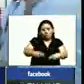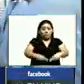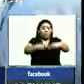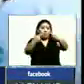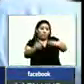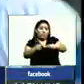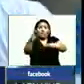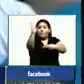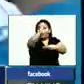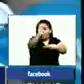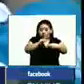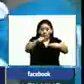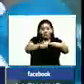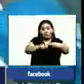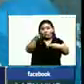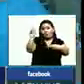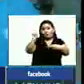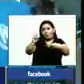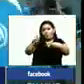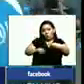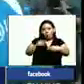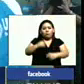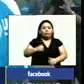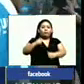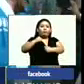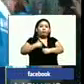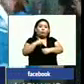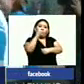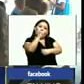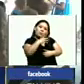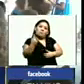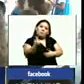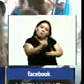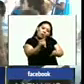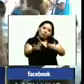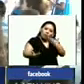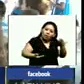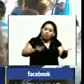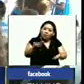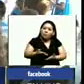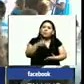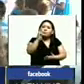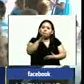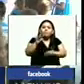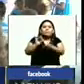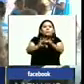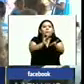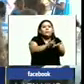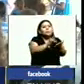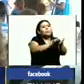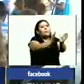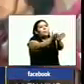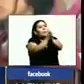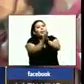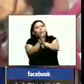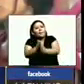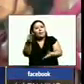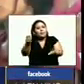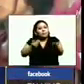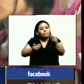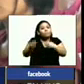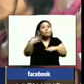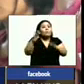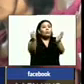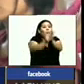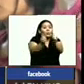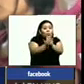Entre Brasil y Venezuela El alto comisionado Para Refugiados De la ONU Filippo Grandi Aprovechó Para pedir más ayuda Para enfrentar